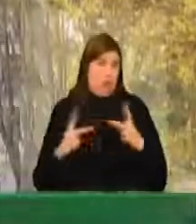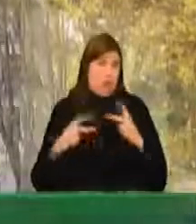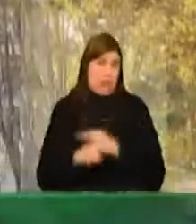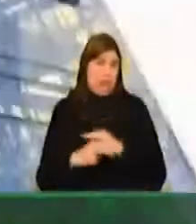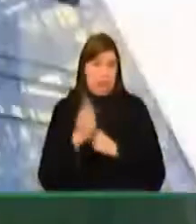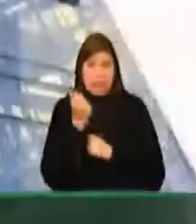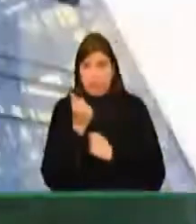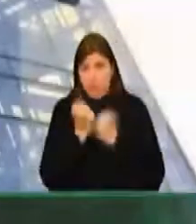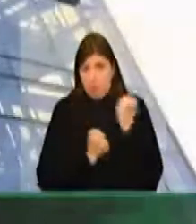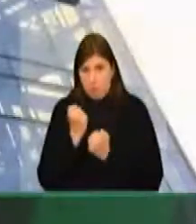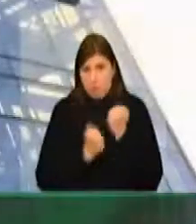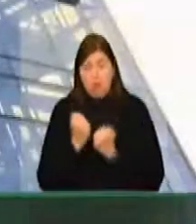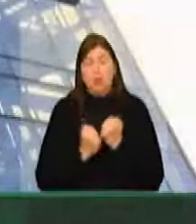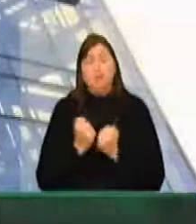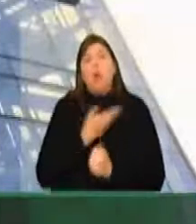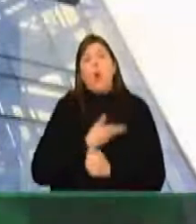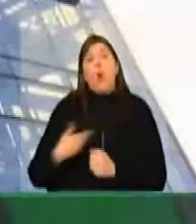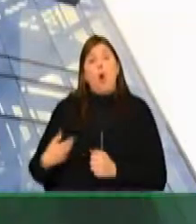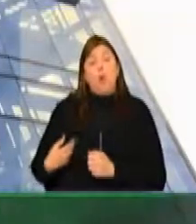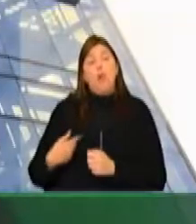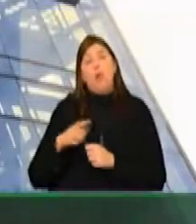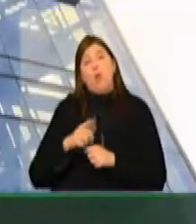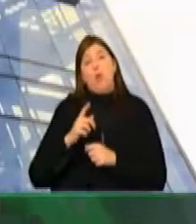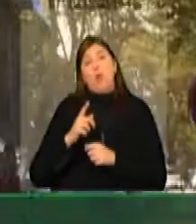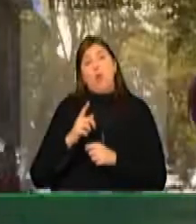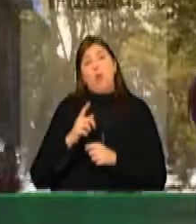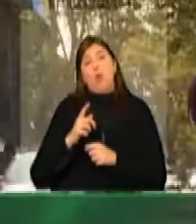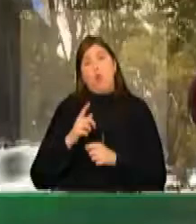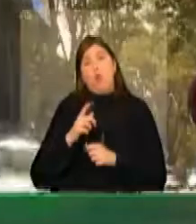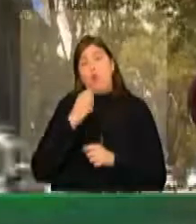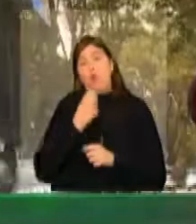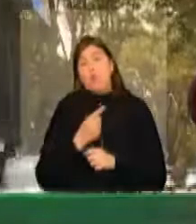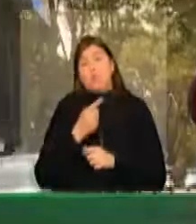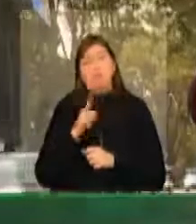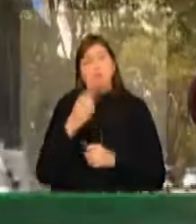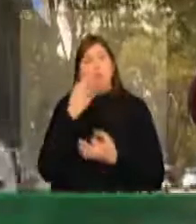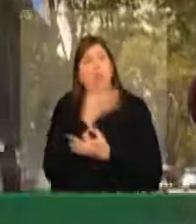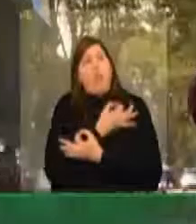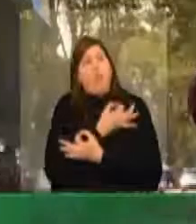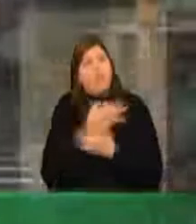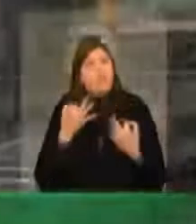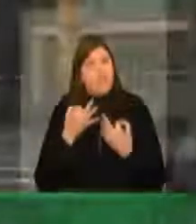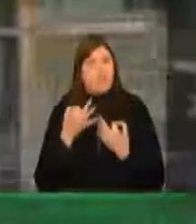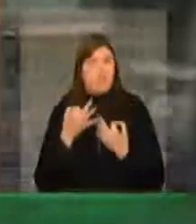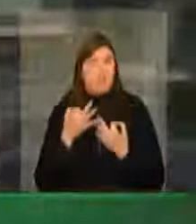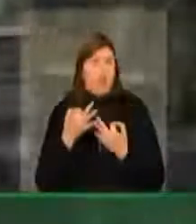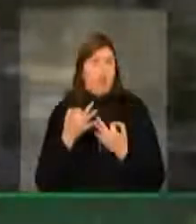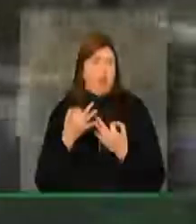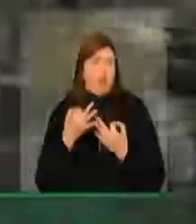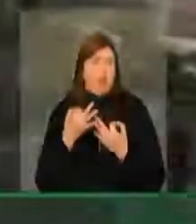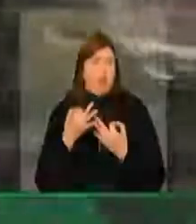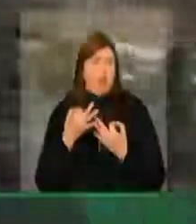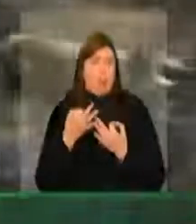presidente señaló que el gobierno decidió manejarse de forma austera. Cuando hablamos de austera es eficaz, es eficiencia. En algunos